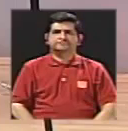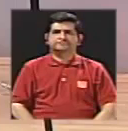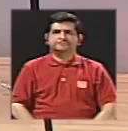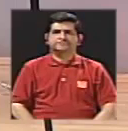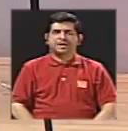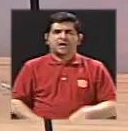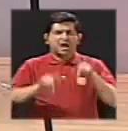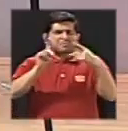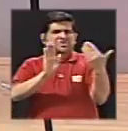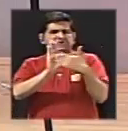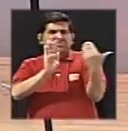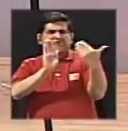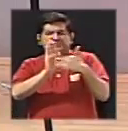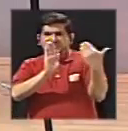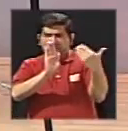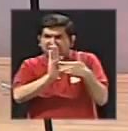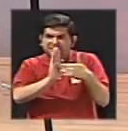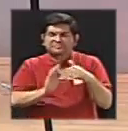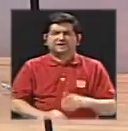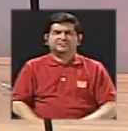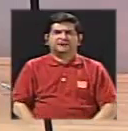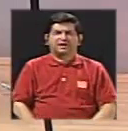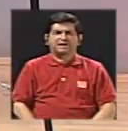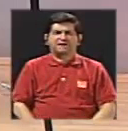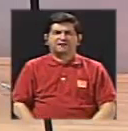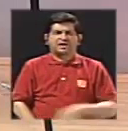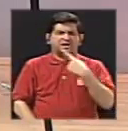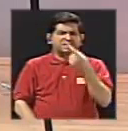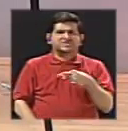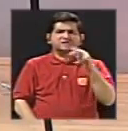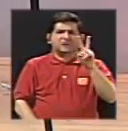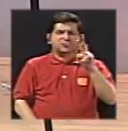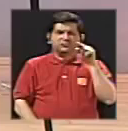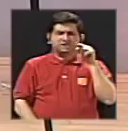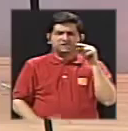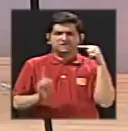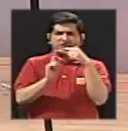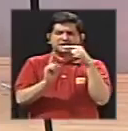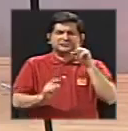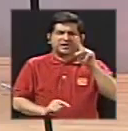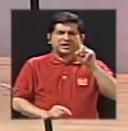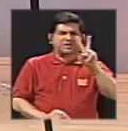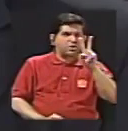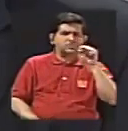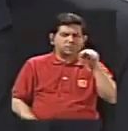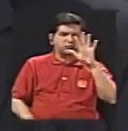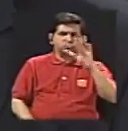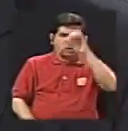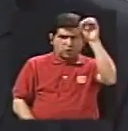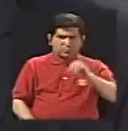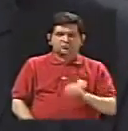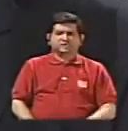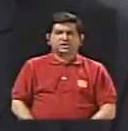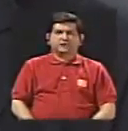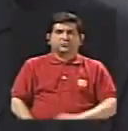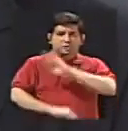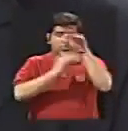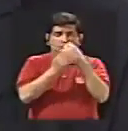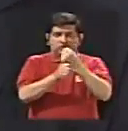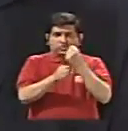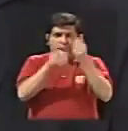los afectados eran, decía, de un 2 a un 2.5% de la planilla general